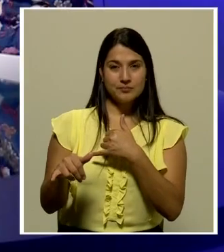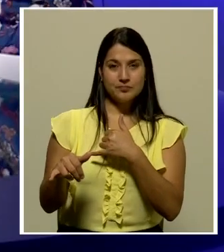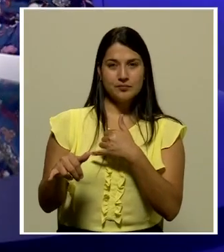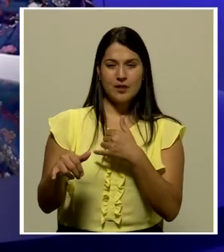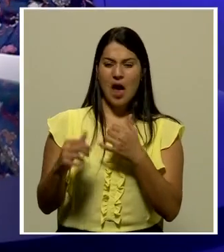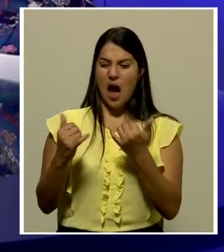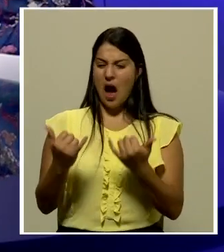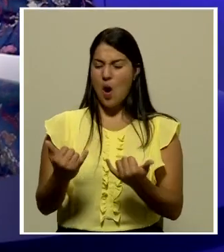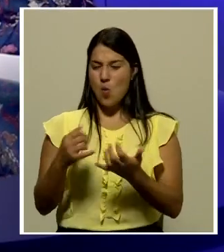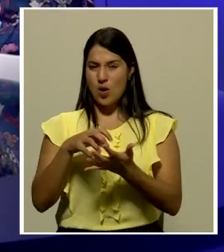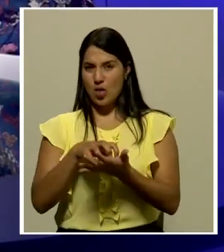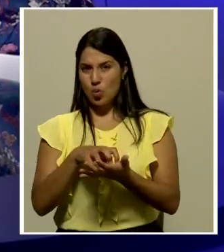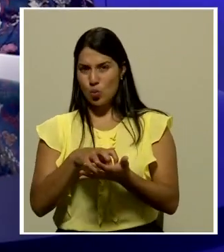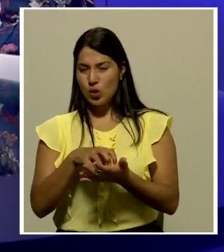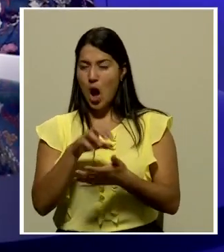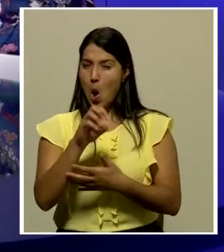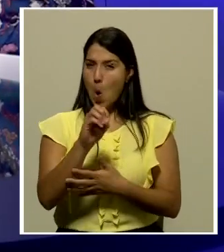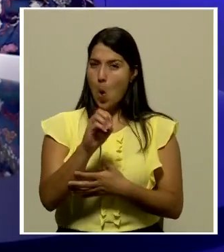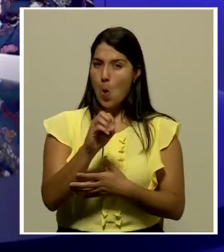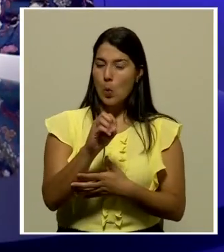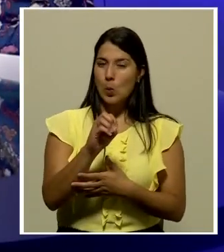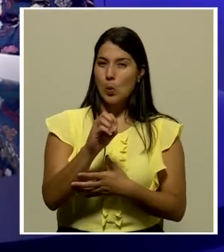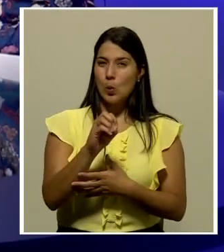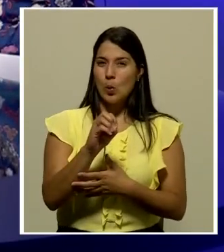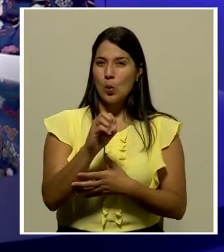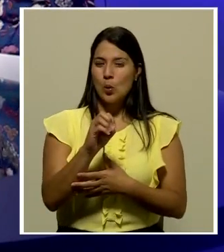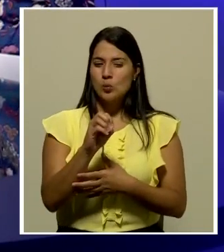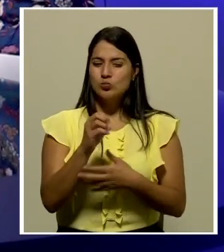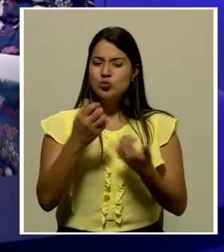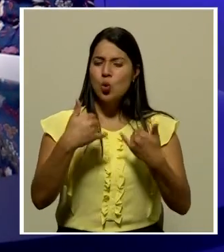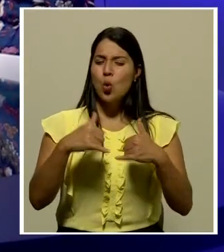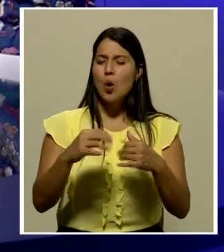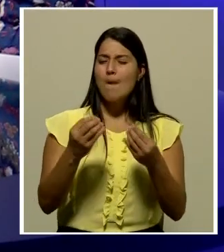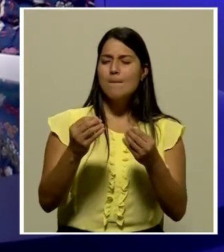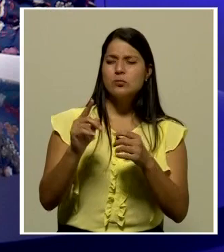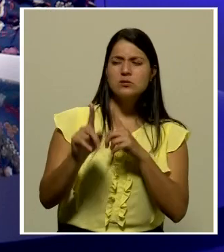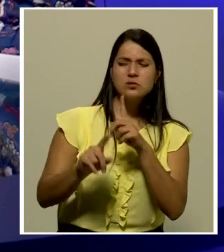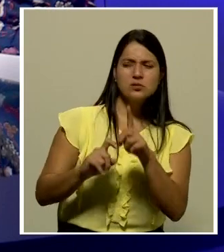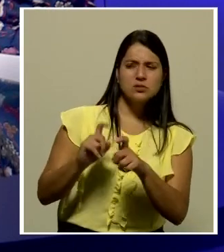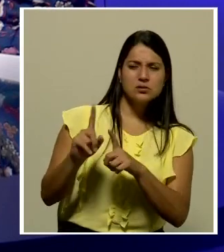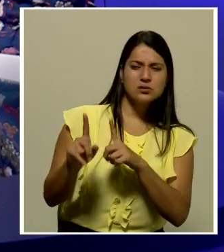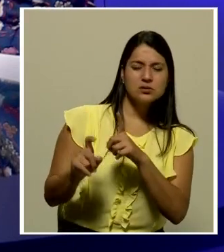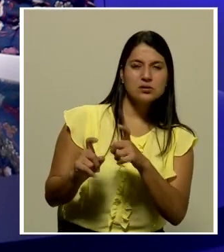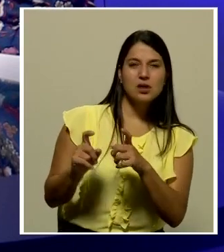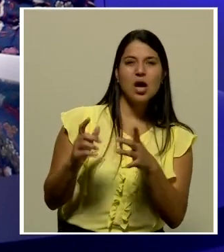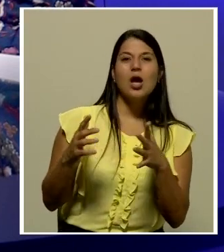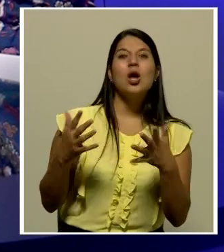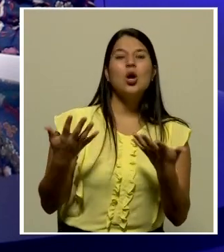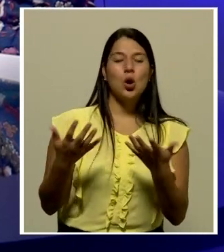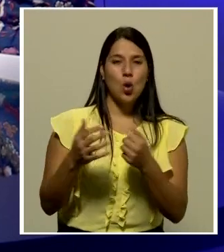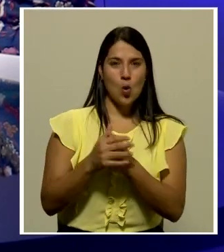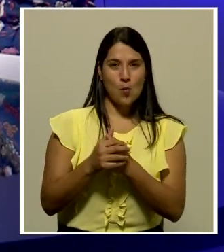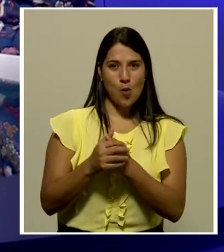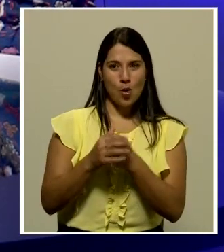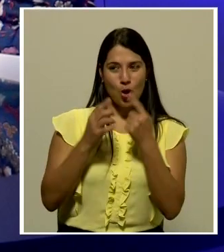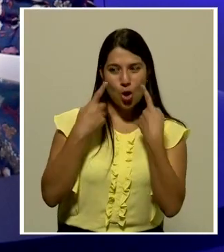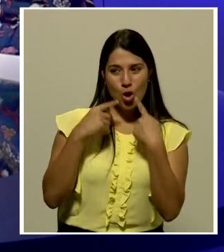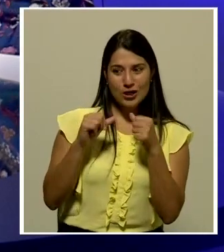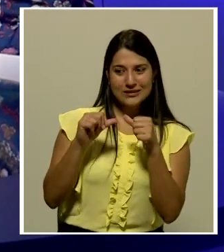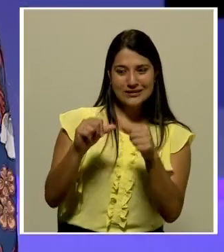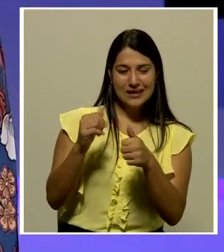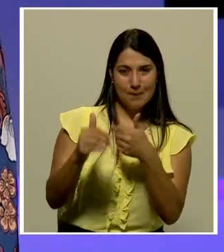hay dudas o muchos interrogantes sobre cómo se amarra el caso